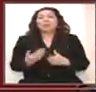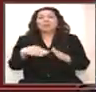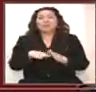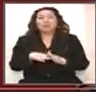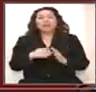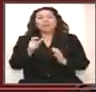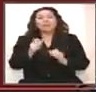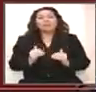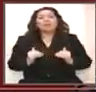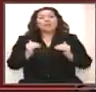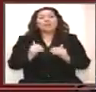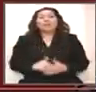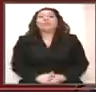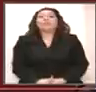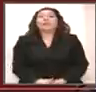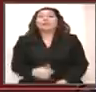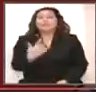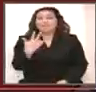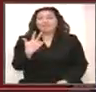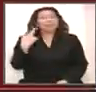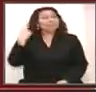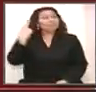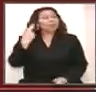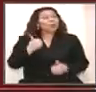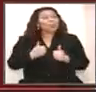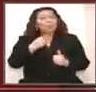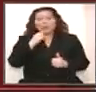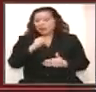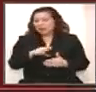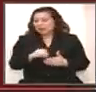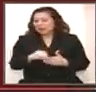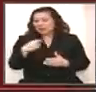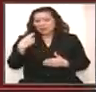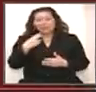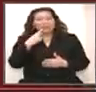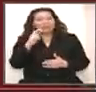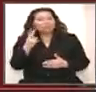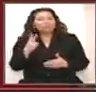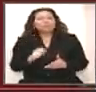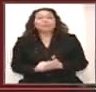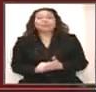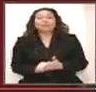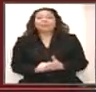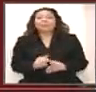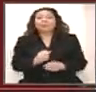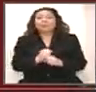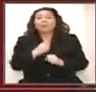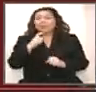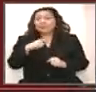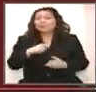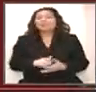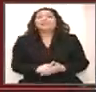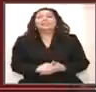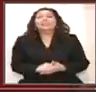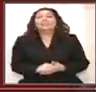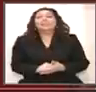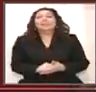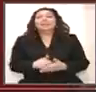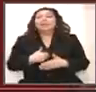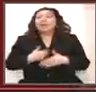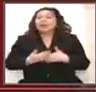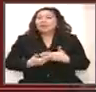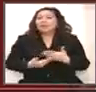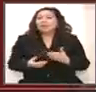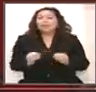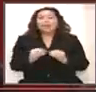internos adultos. Tres fueron las razones por las que el Consejo Nacional de Política Criminal adoptó la necesidad de